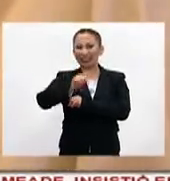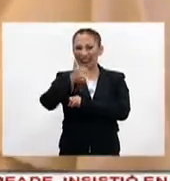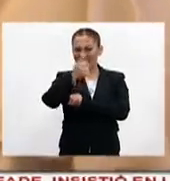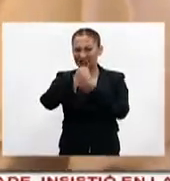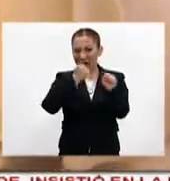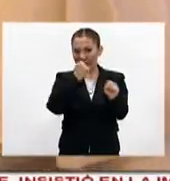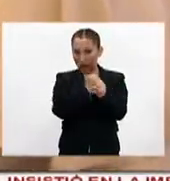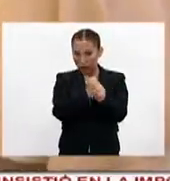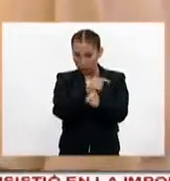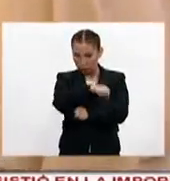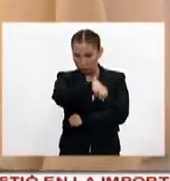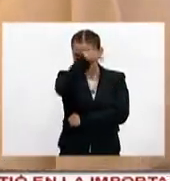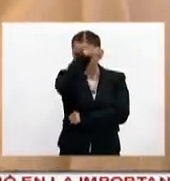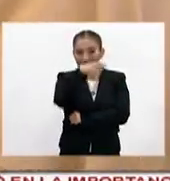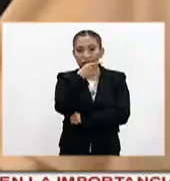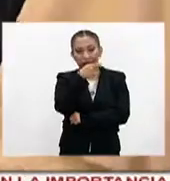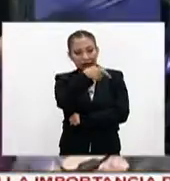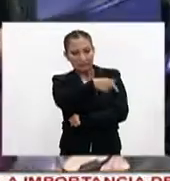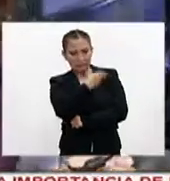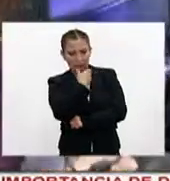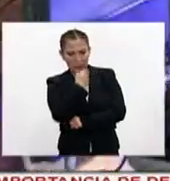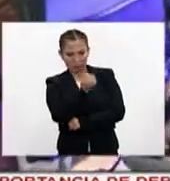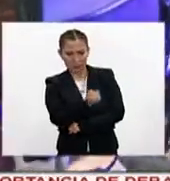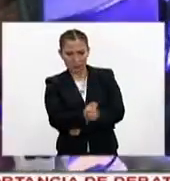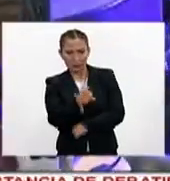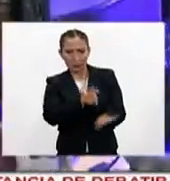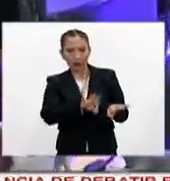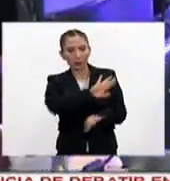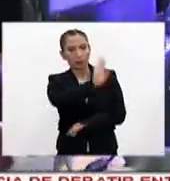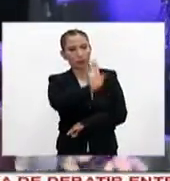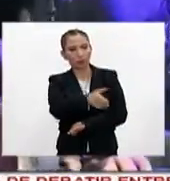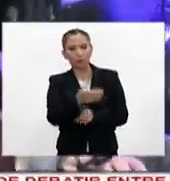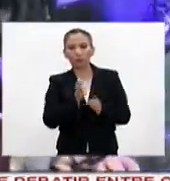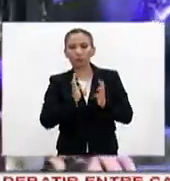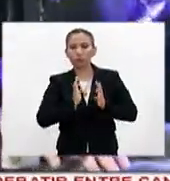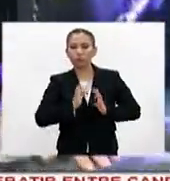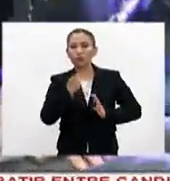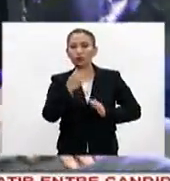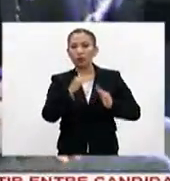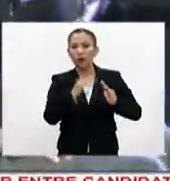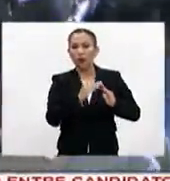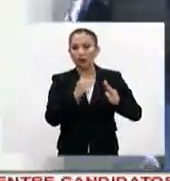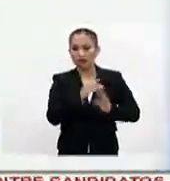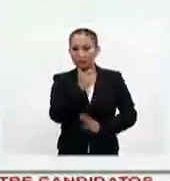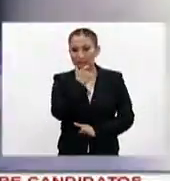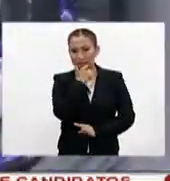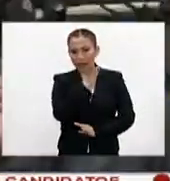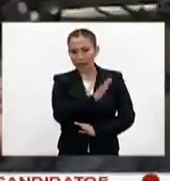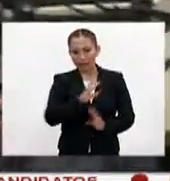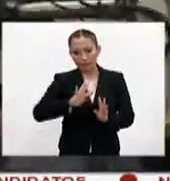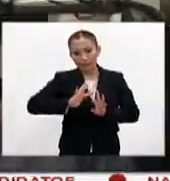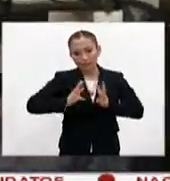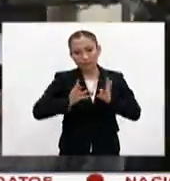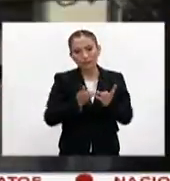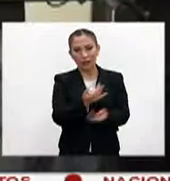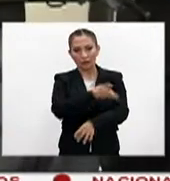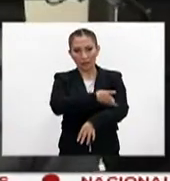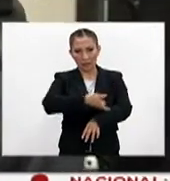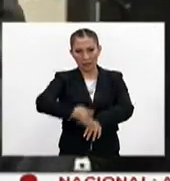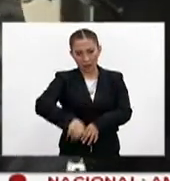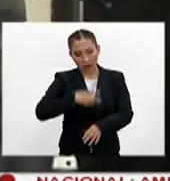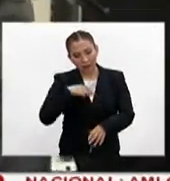Un vocero de la familia informó que Hawking murió pacíficamente en su casa de Cambridge, en Inglaterra, rodeado por su